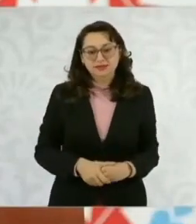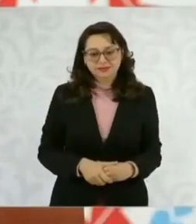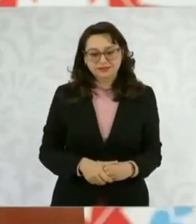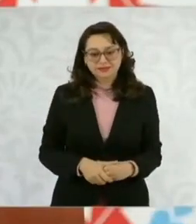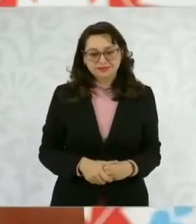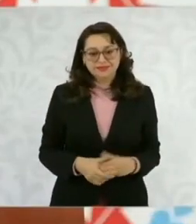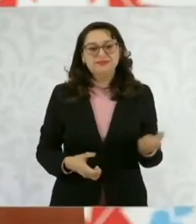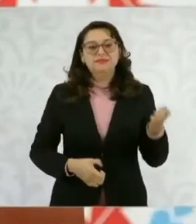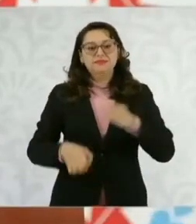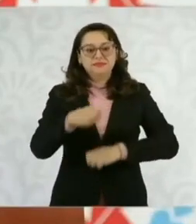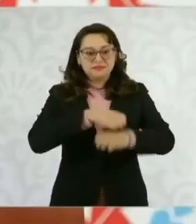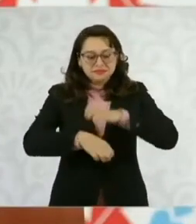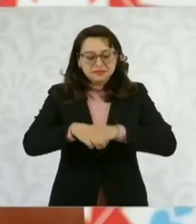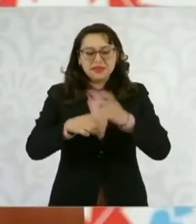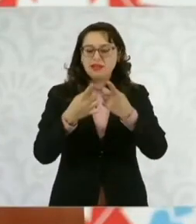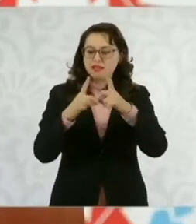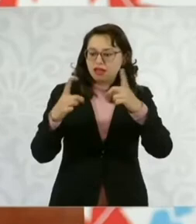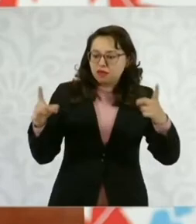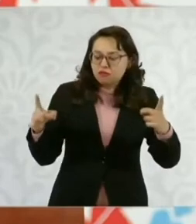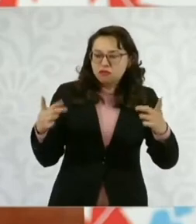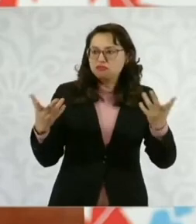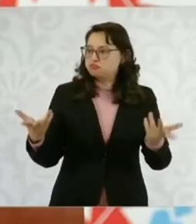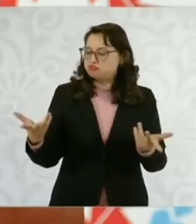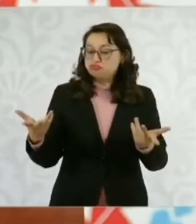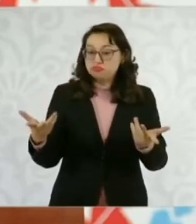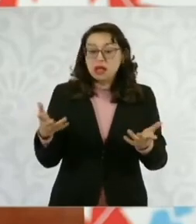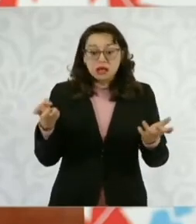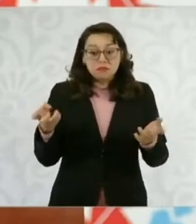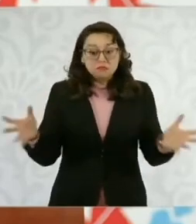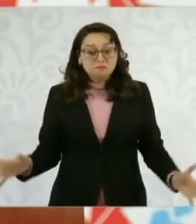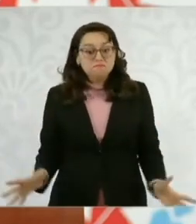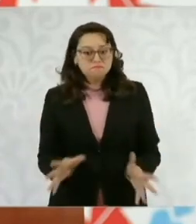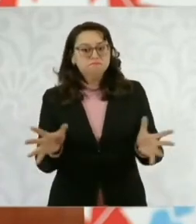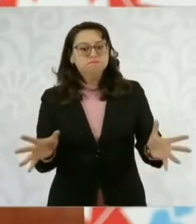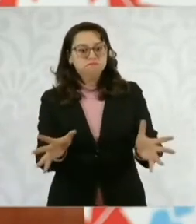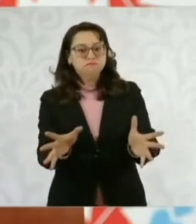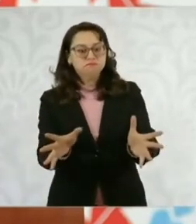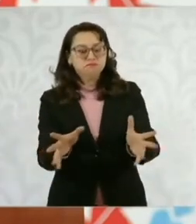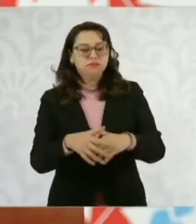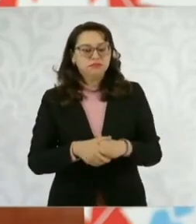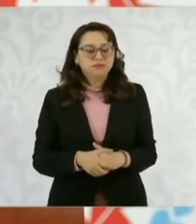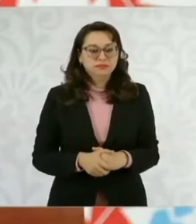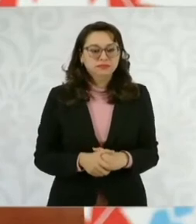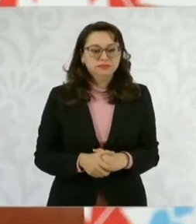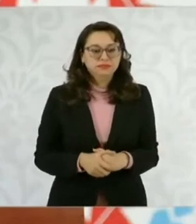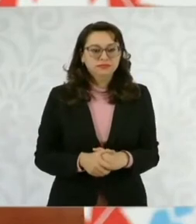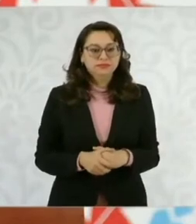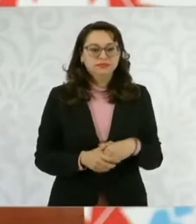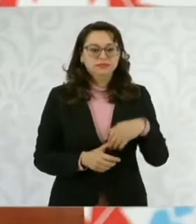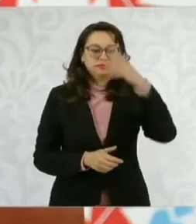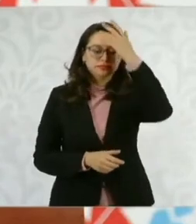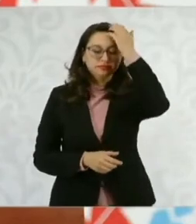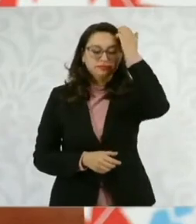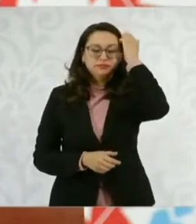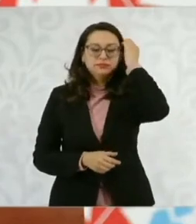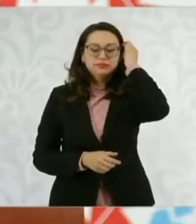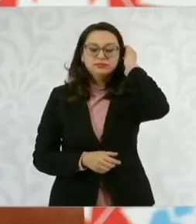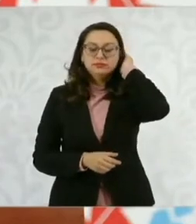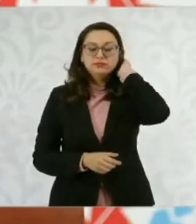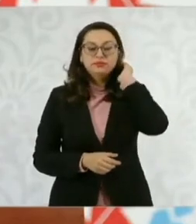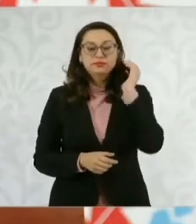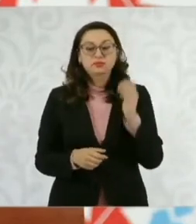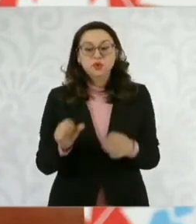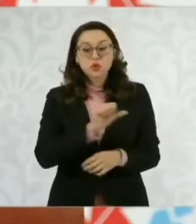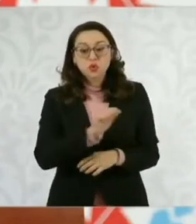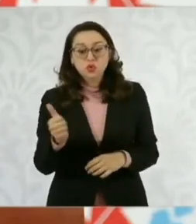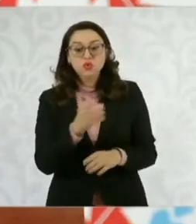relocalización de empresas con desarrollo regional, a partir de polos de bienestar. ¿Qué más